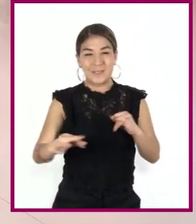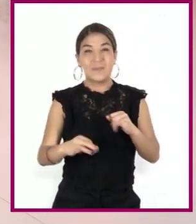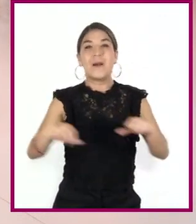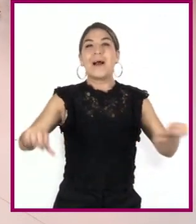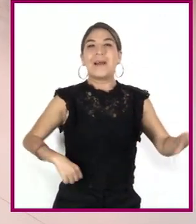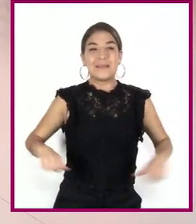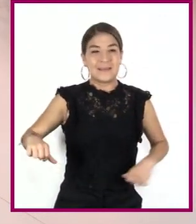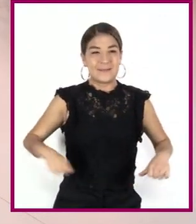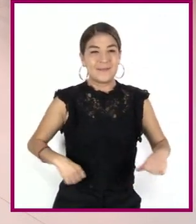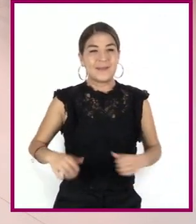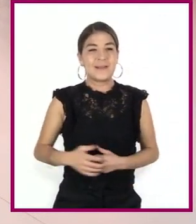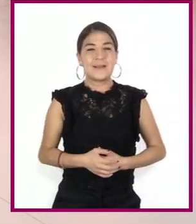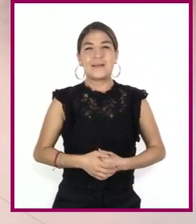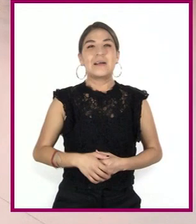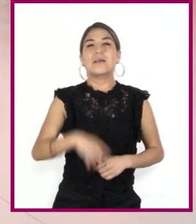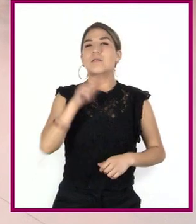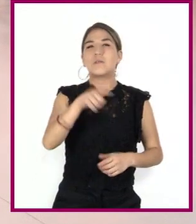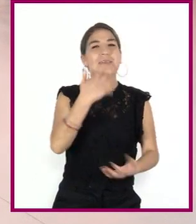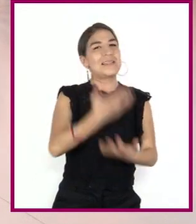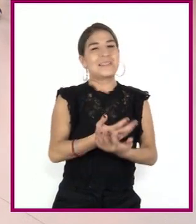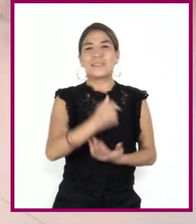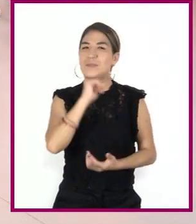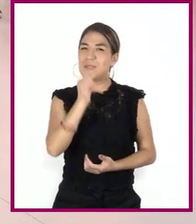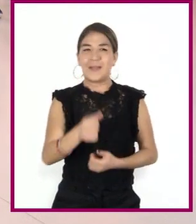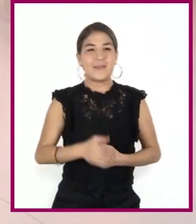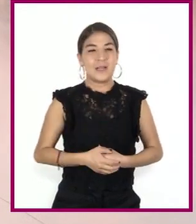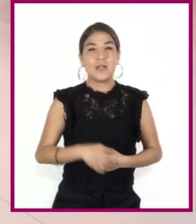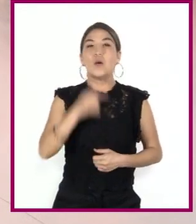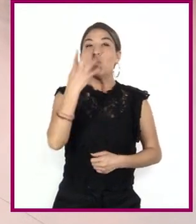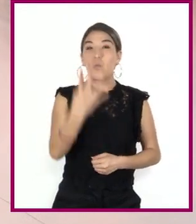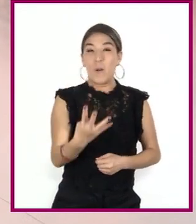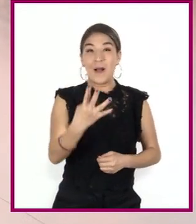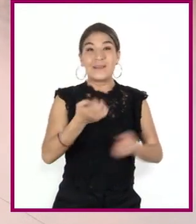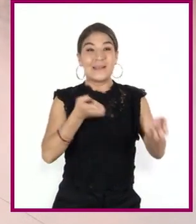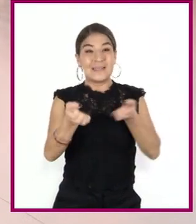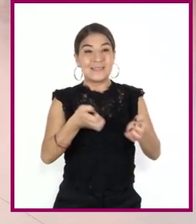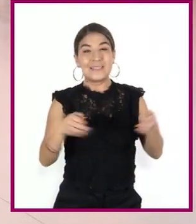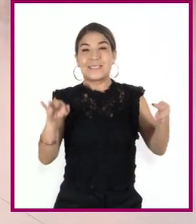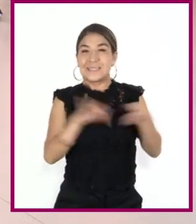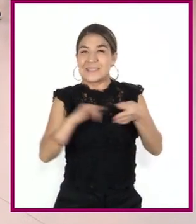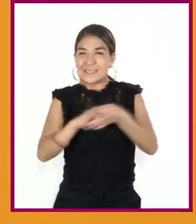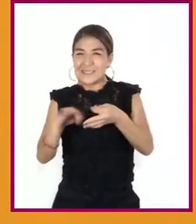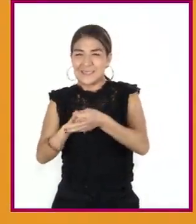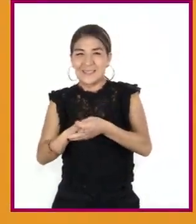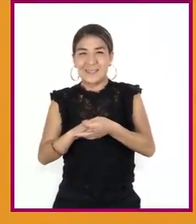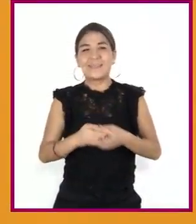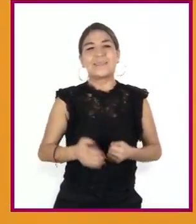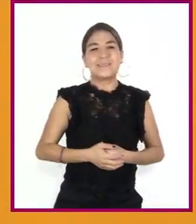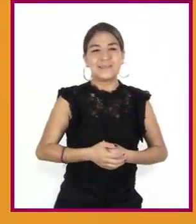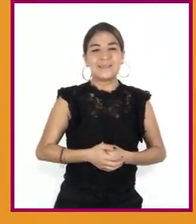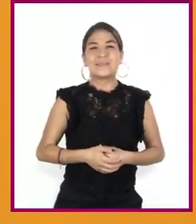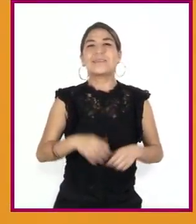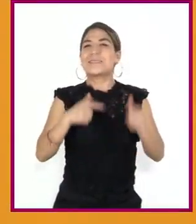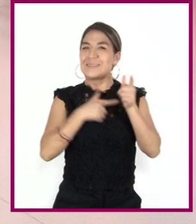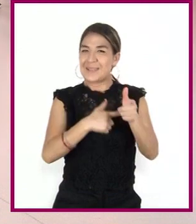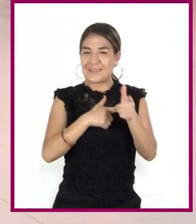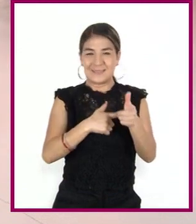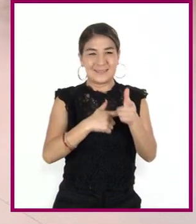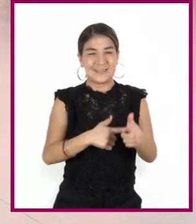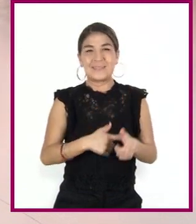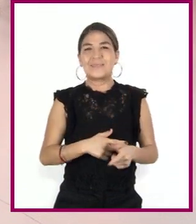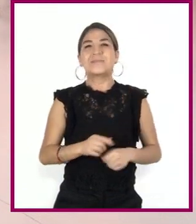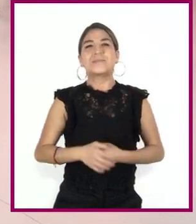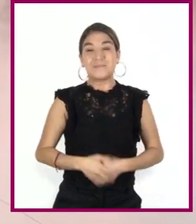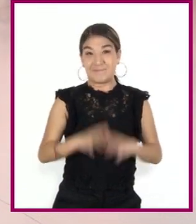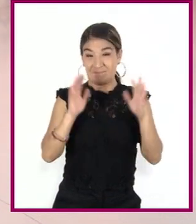pero va a ser ya sin el descanso. Vamos a hacer los 4 ejercicios seguidos. Vamos, maestra. Estamos preparados. Estamos listos.